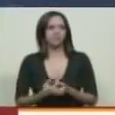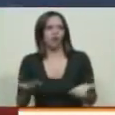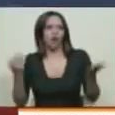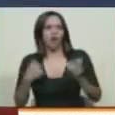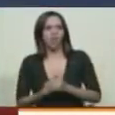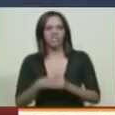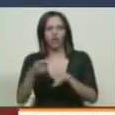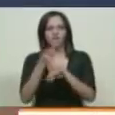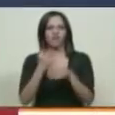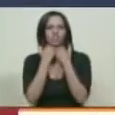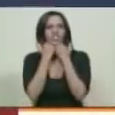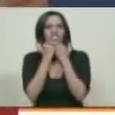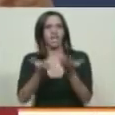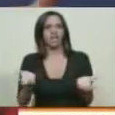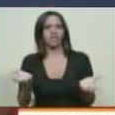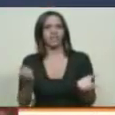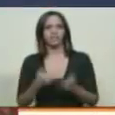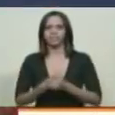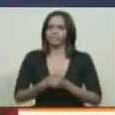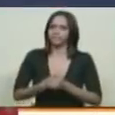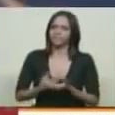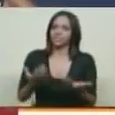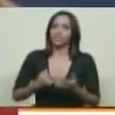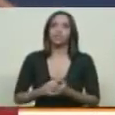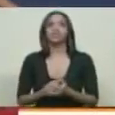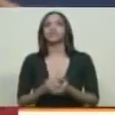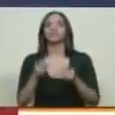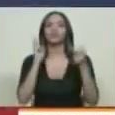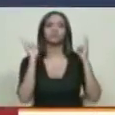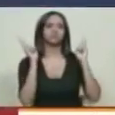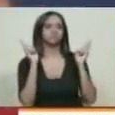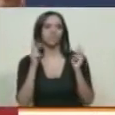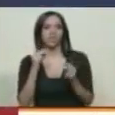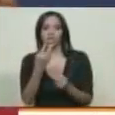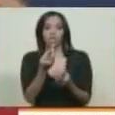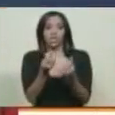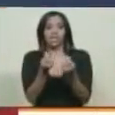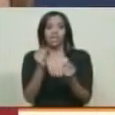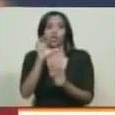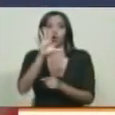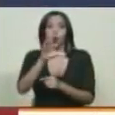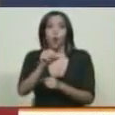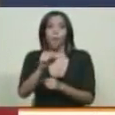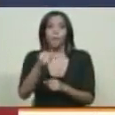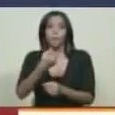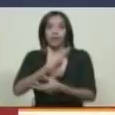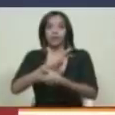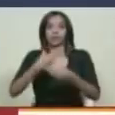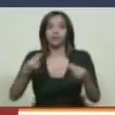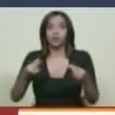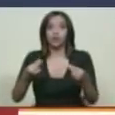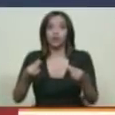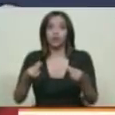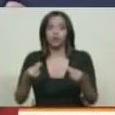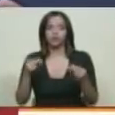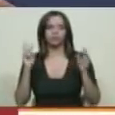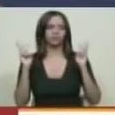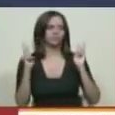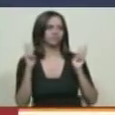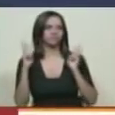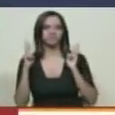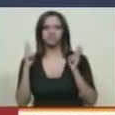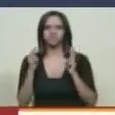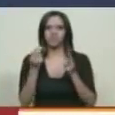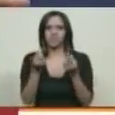gobierno no sirve para nada. Pero es el tipo que tú lo ves caminando. No compra, no. Lo ves caminando en el supermercado y no compra. Es el tipo que salió